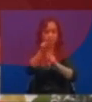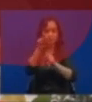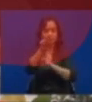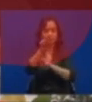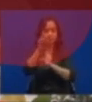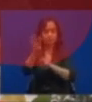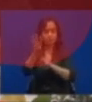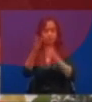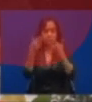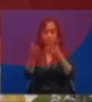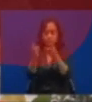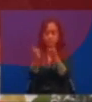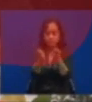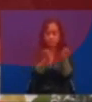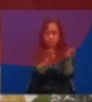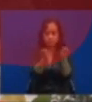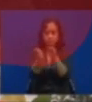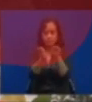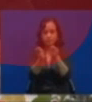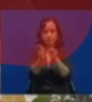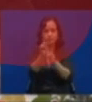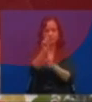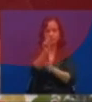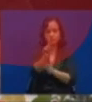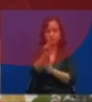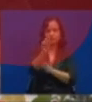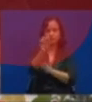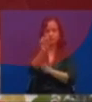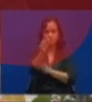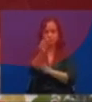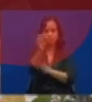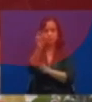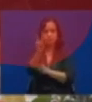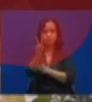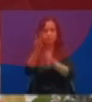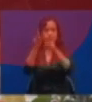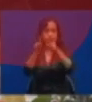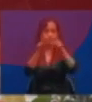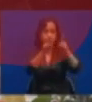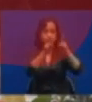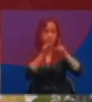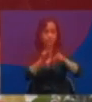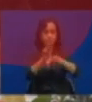y se le ha dado seguimiento a 162 personas